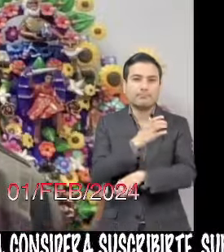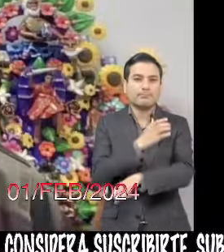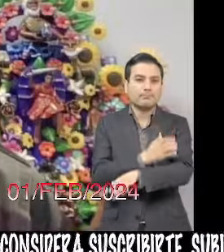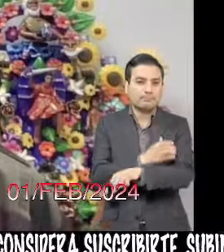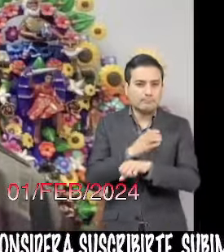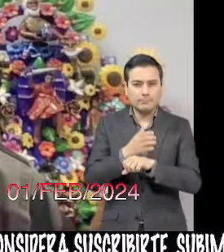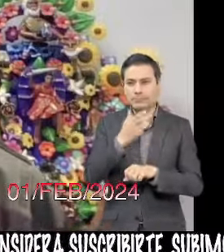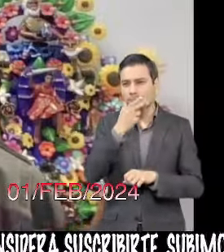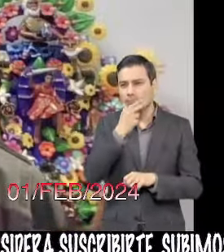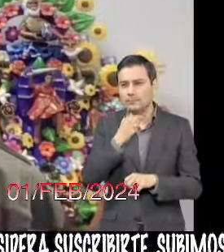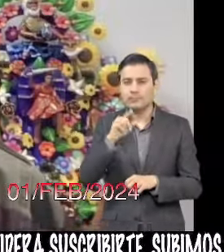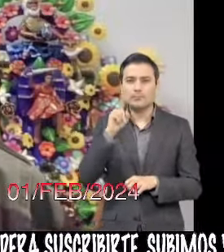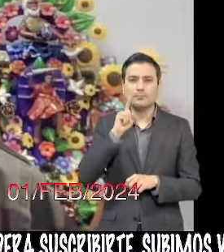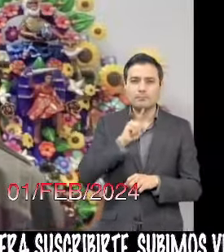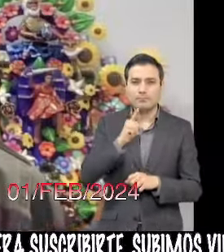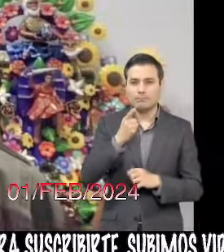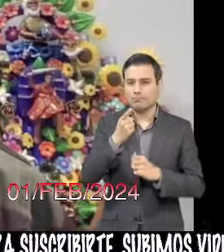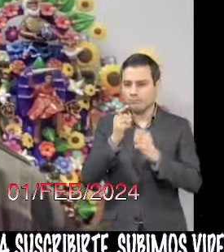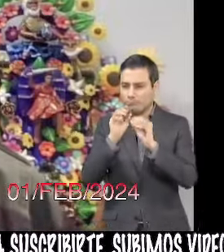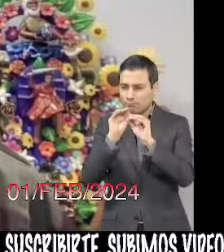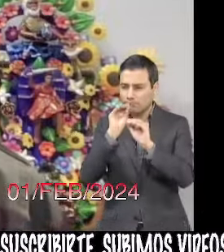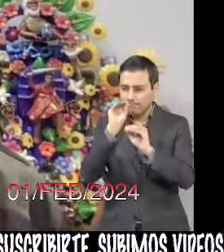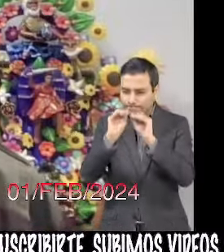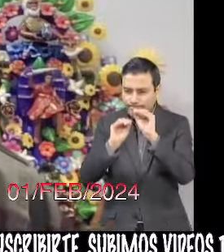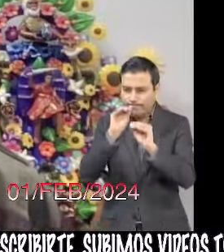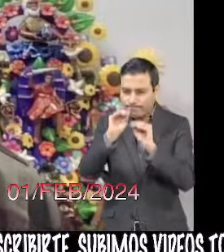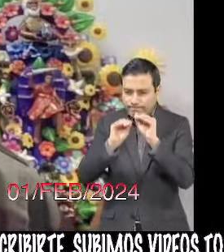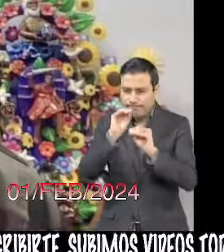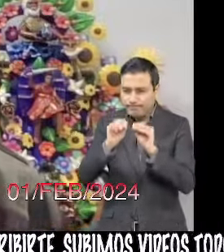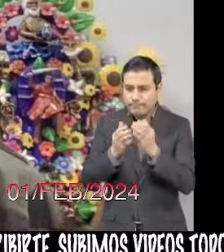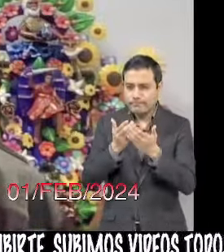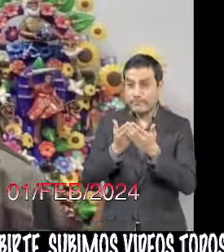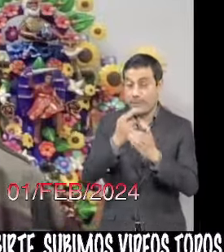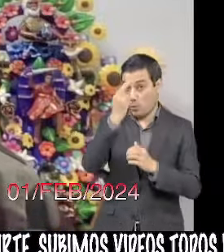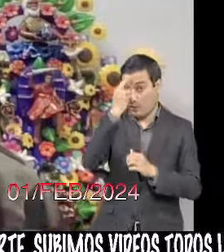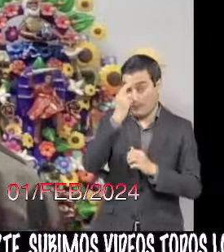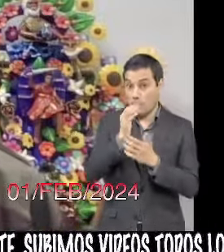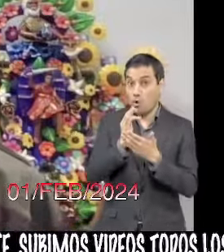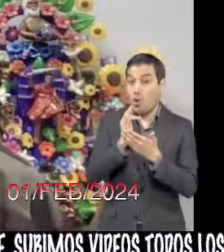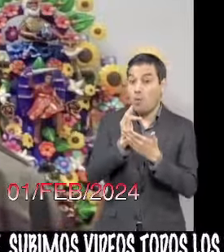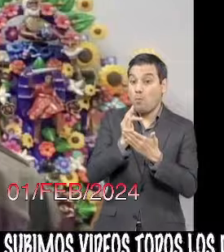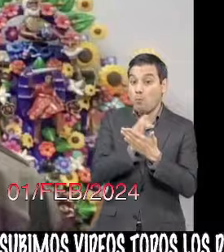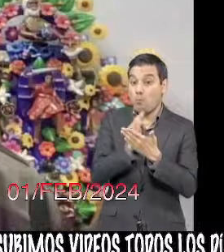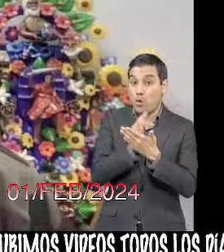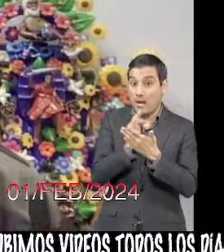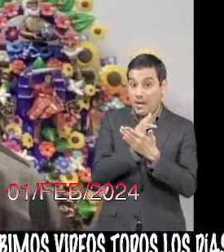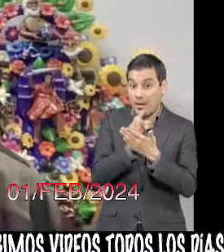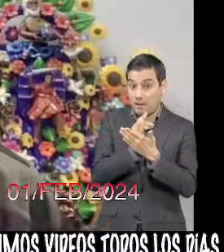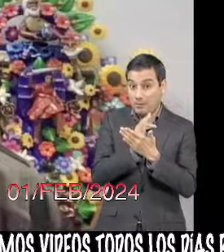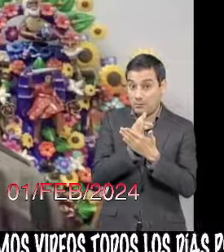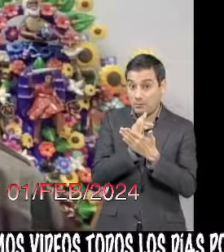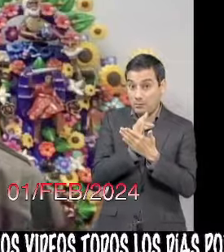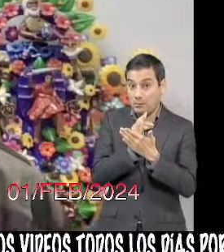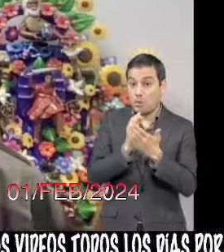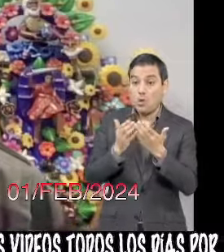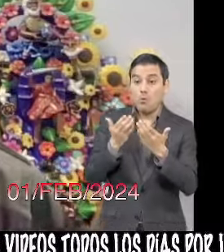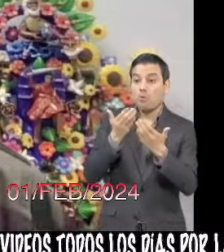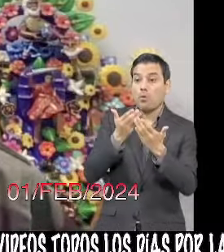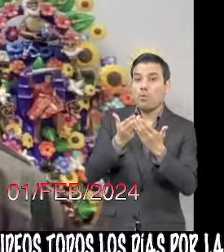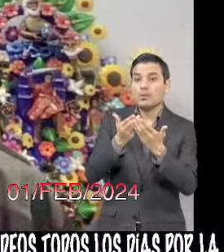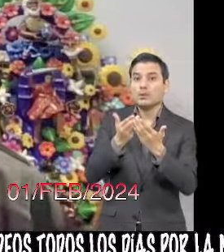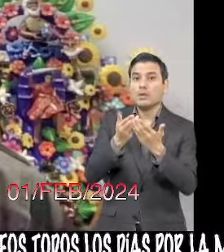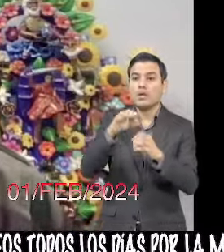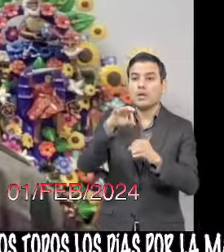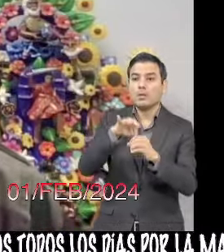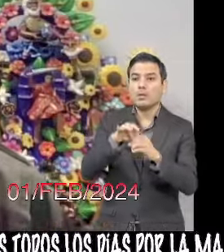gran ejercicio, que hay que recordarlo, Morena no construyó su plataforma